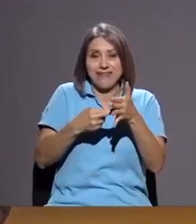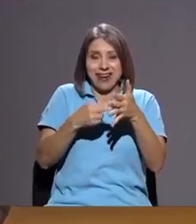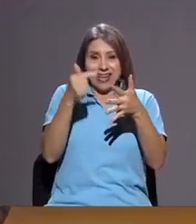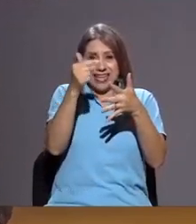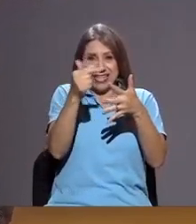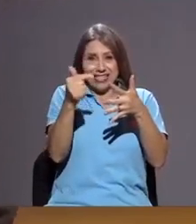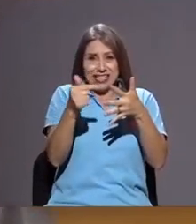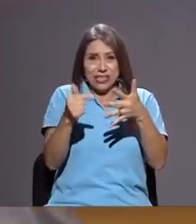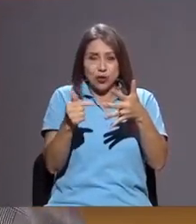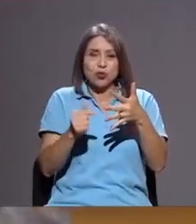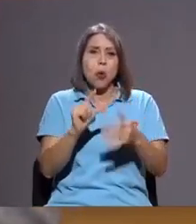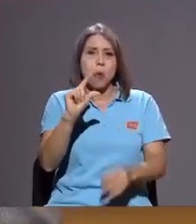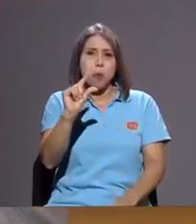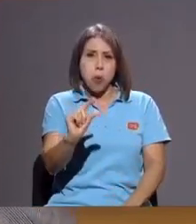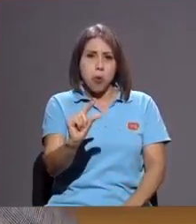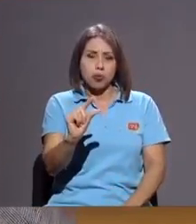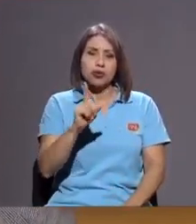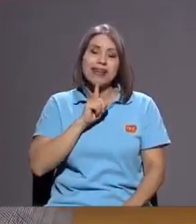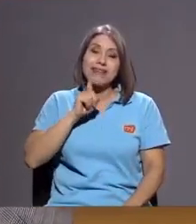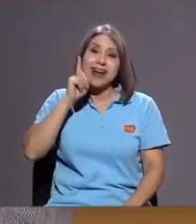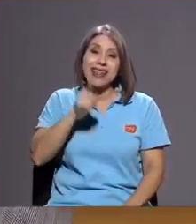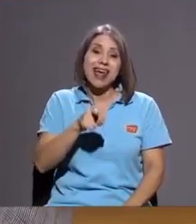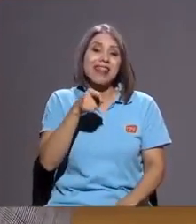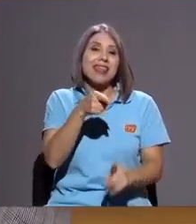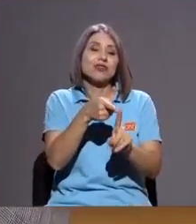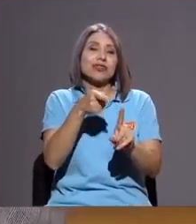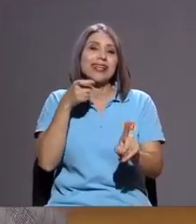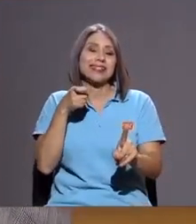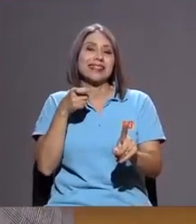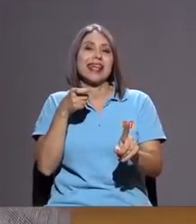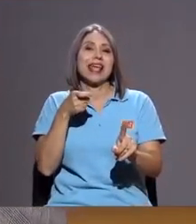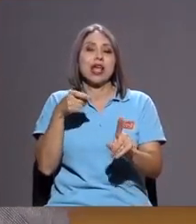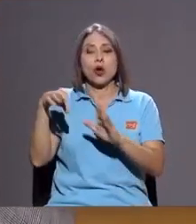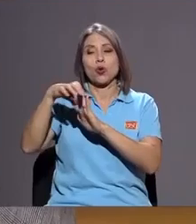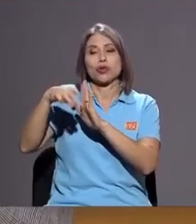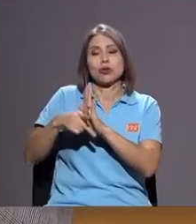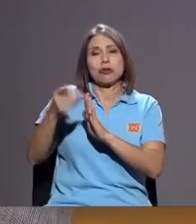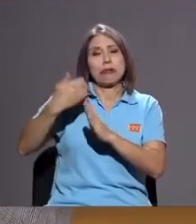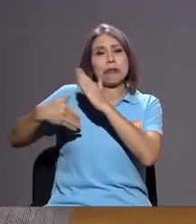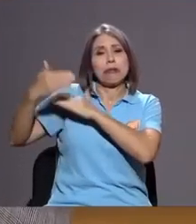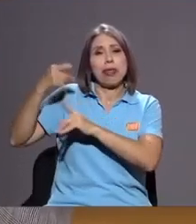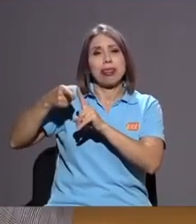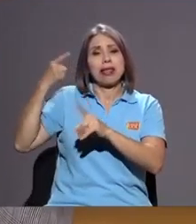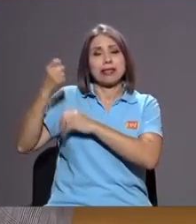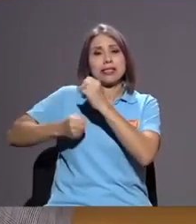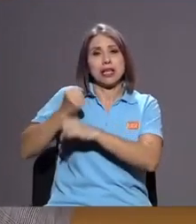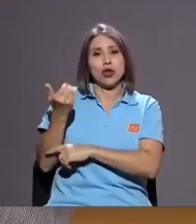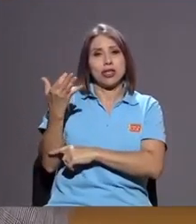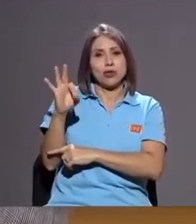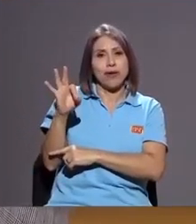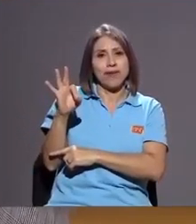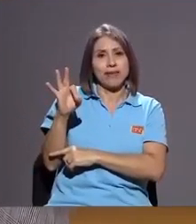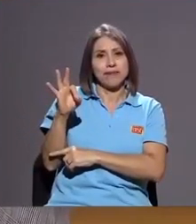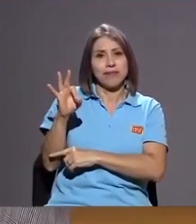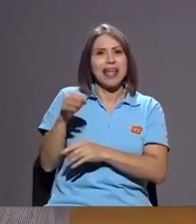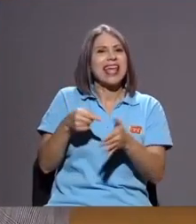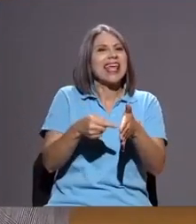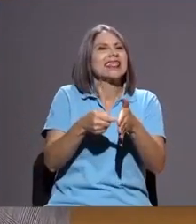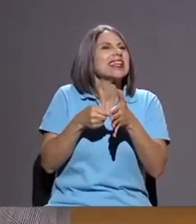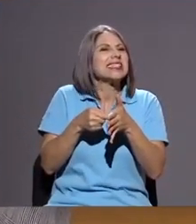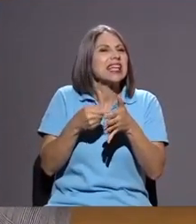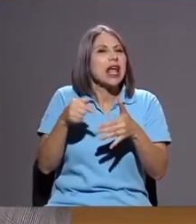muy pocos y en realidad provienen de constituciones desde el siglo XIX. ¿Qué se exige hoy día? Ser